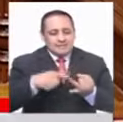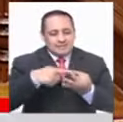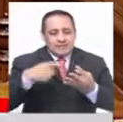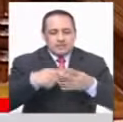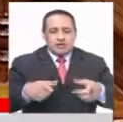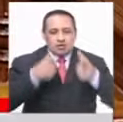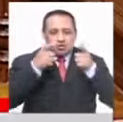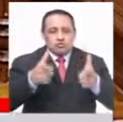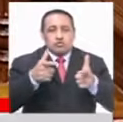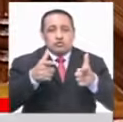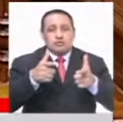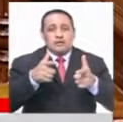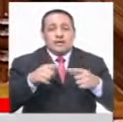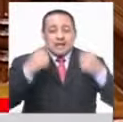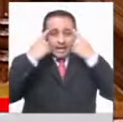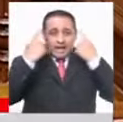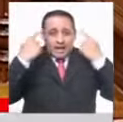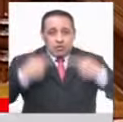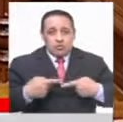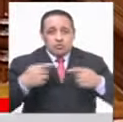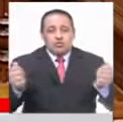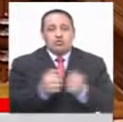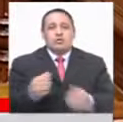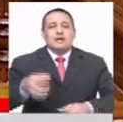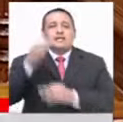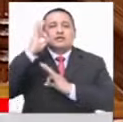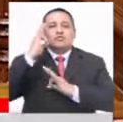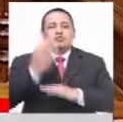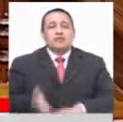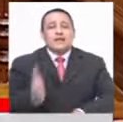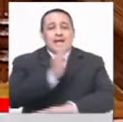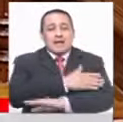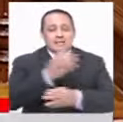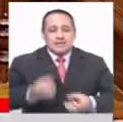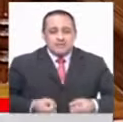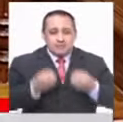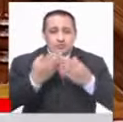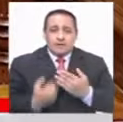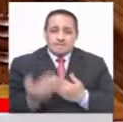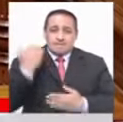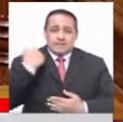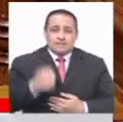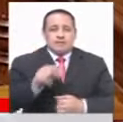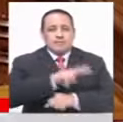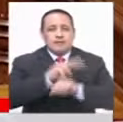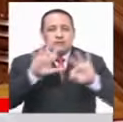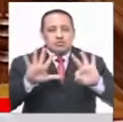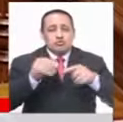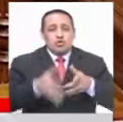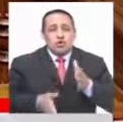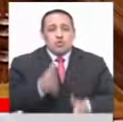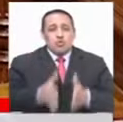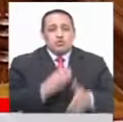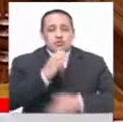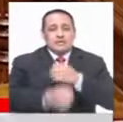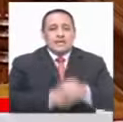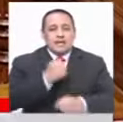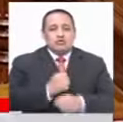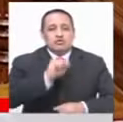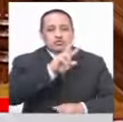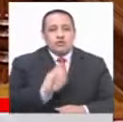control, en coherencia con el discurso que pronuncié ante ustedes el 28 de julio del